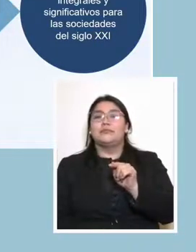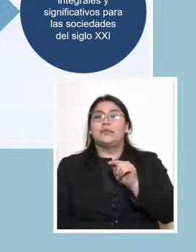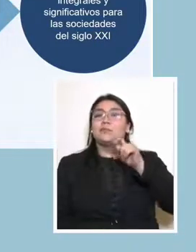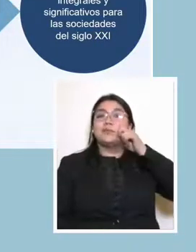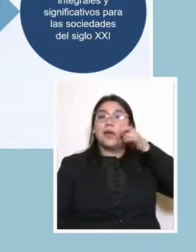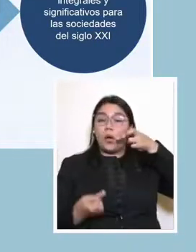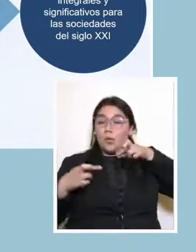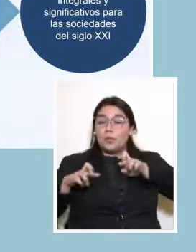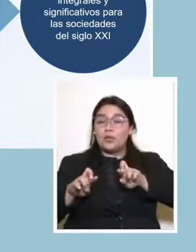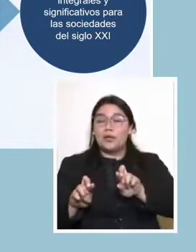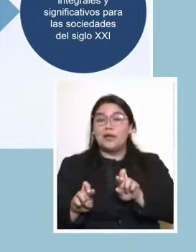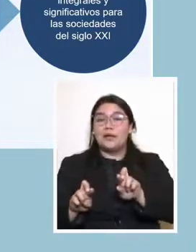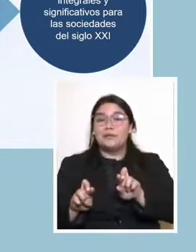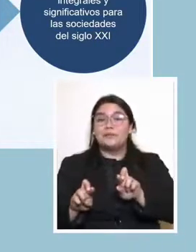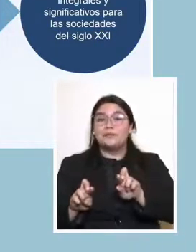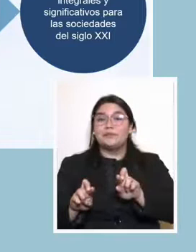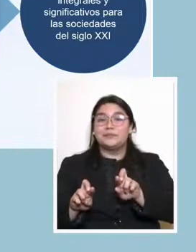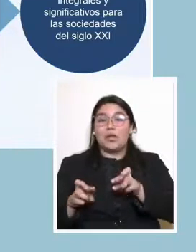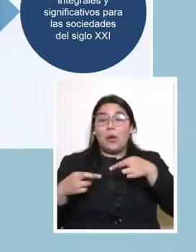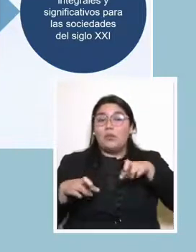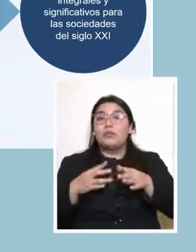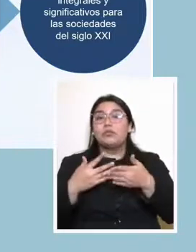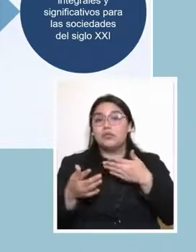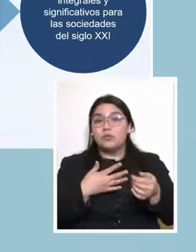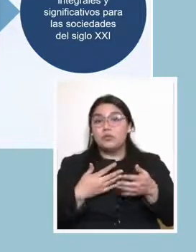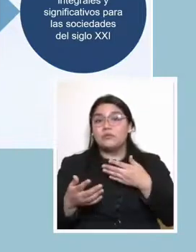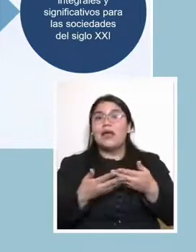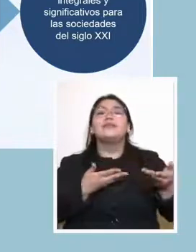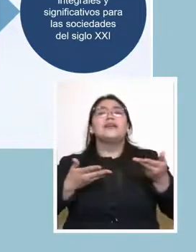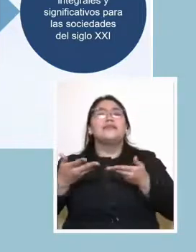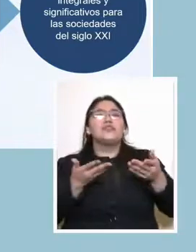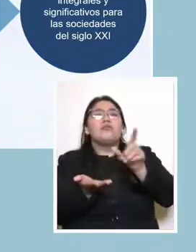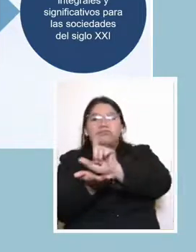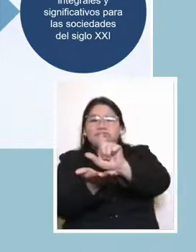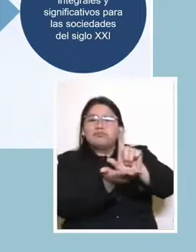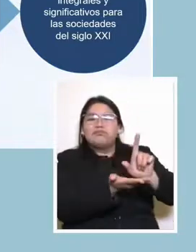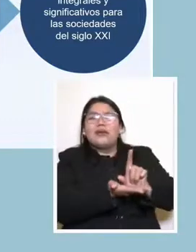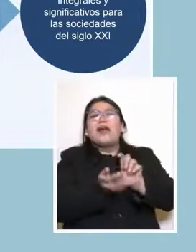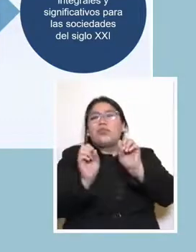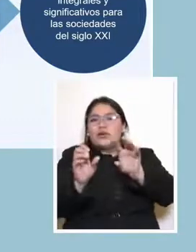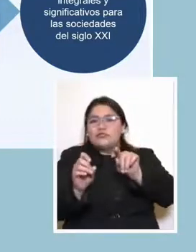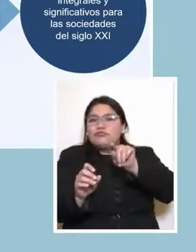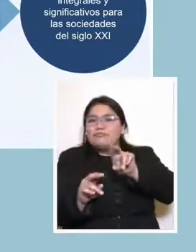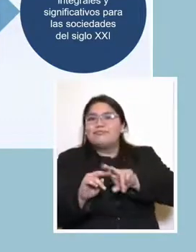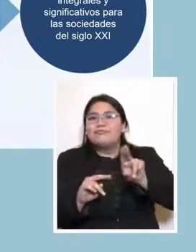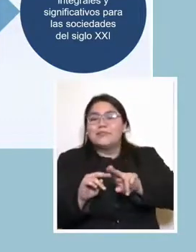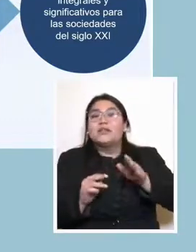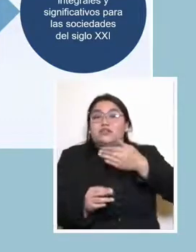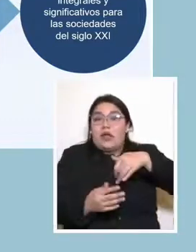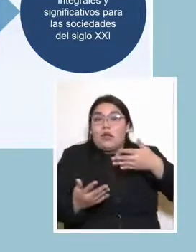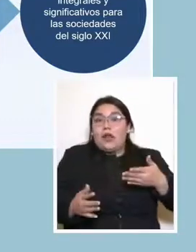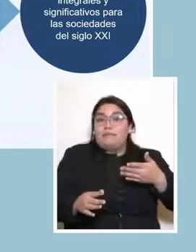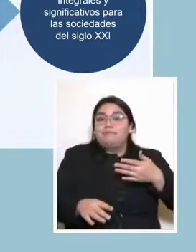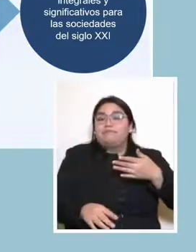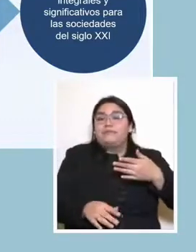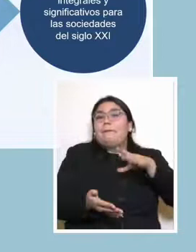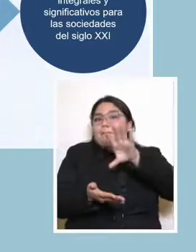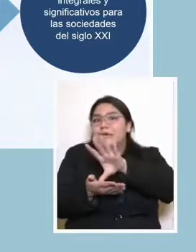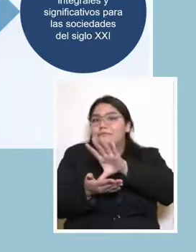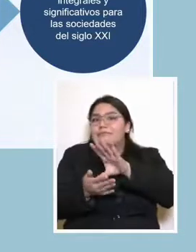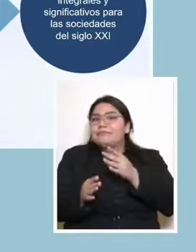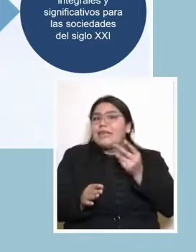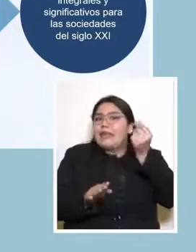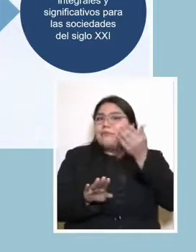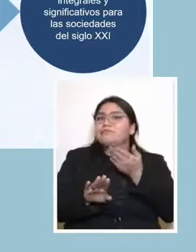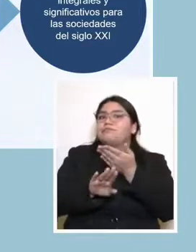nosotros vemos es en la implementación de los servicios locales de educación. Nosotros estamos proponiendo hoy día al país un cambio en el calendario porque